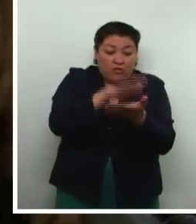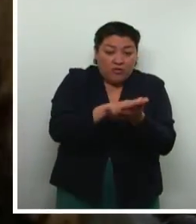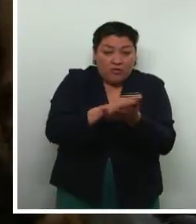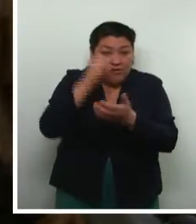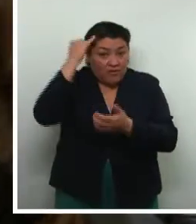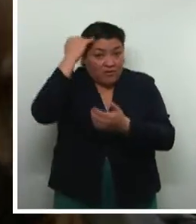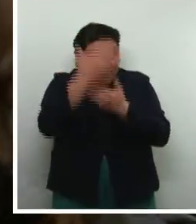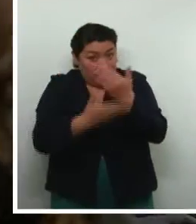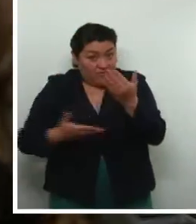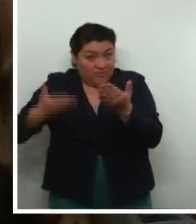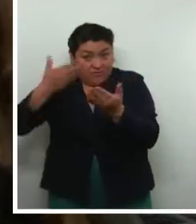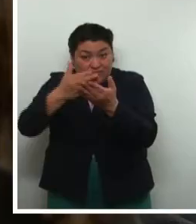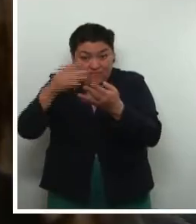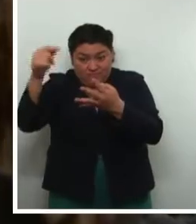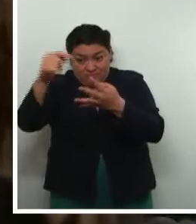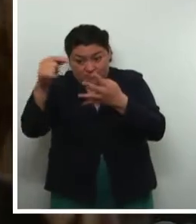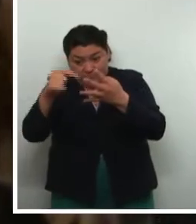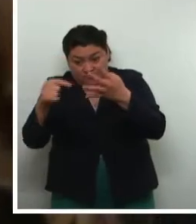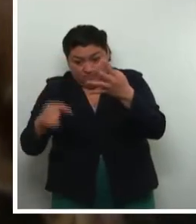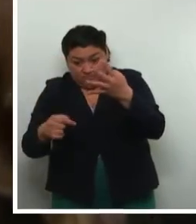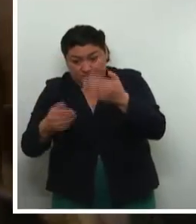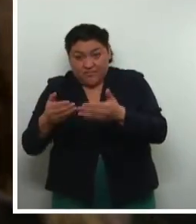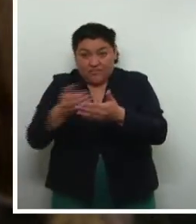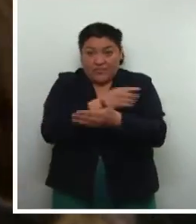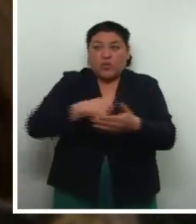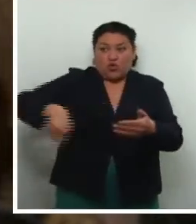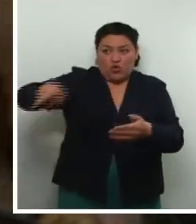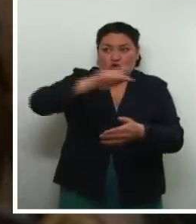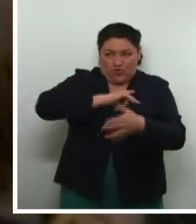reservado y que tenía consenso.